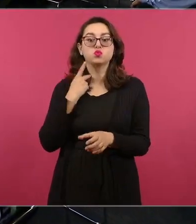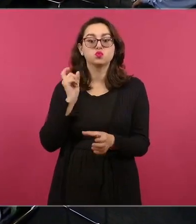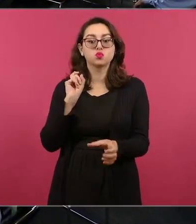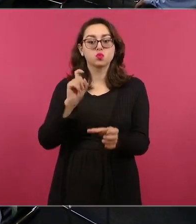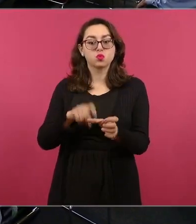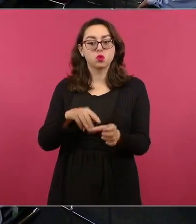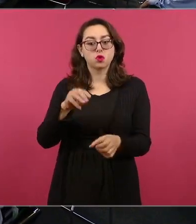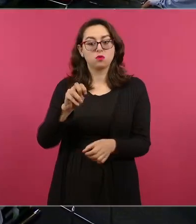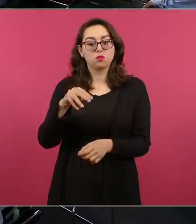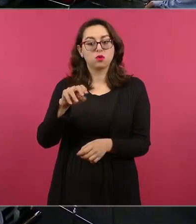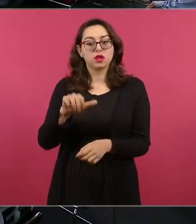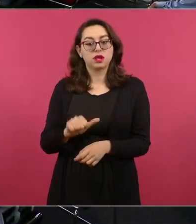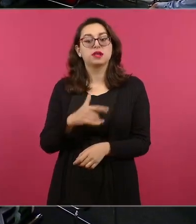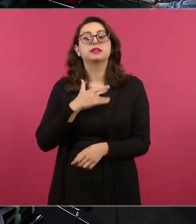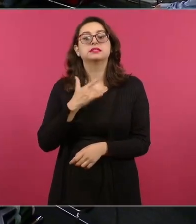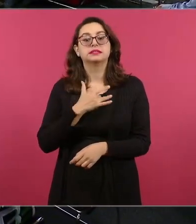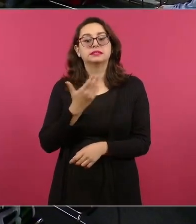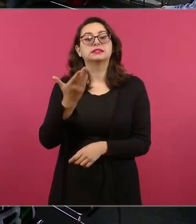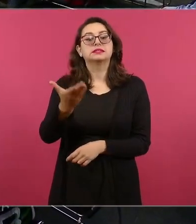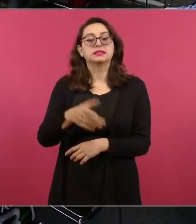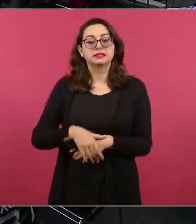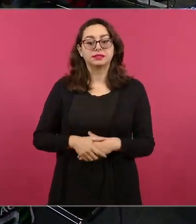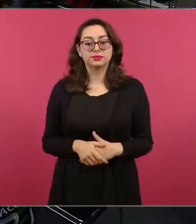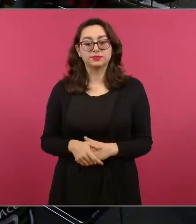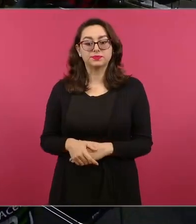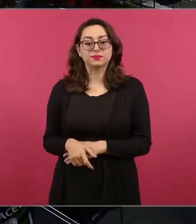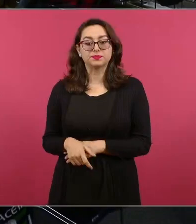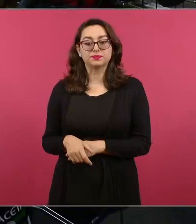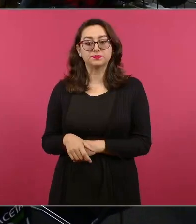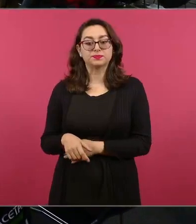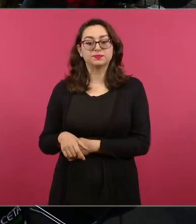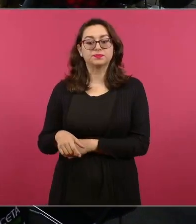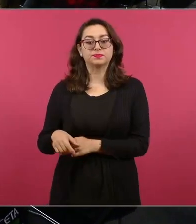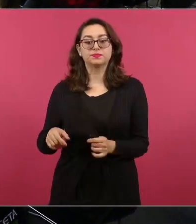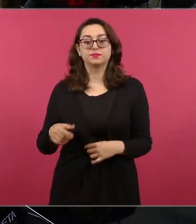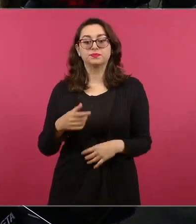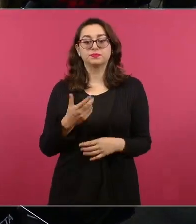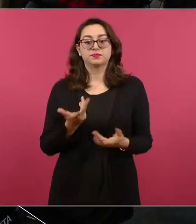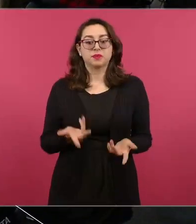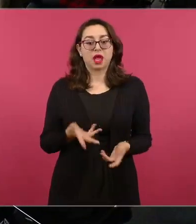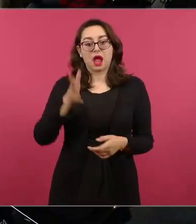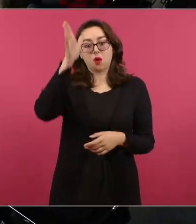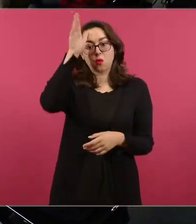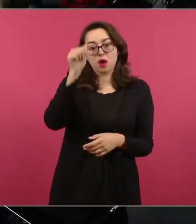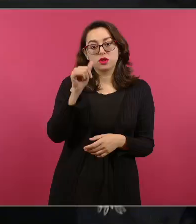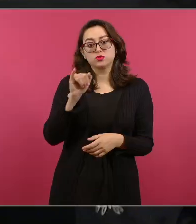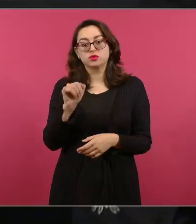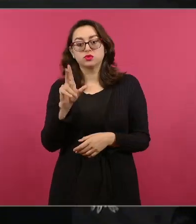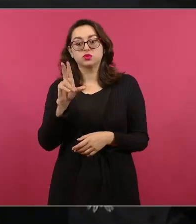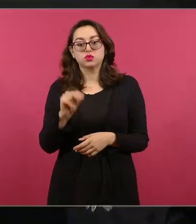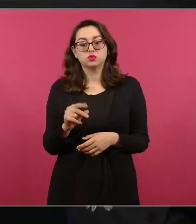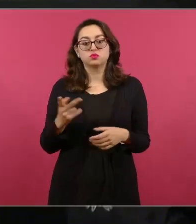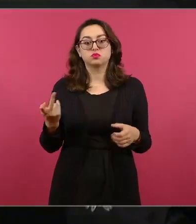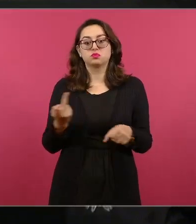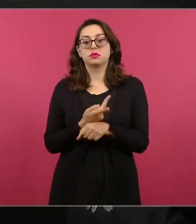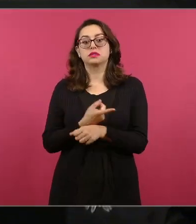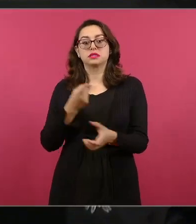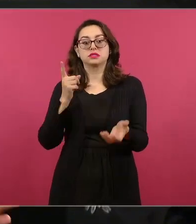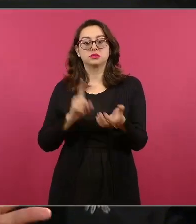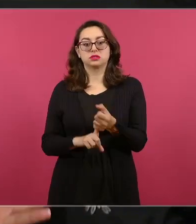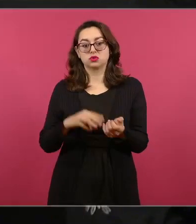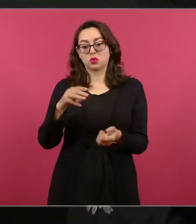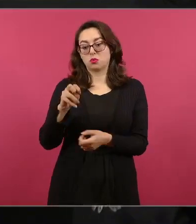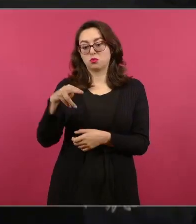está a favor de este punto de vista? ¿Qué es lo que está pasando también en Morena a